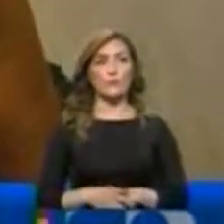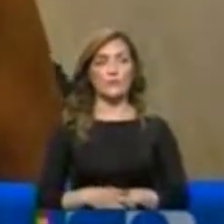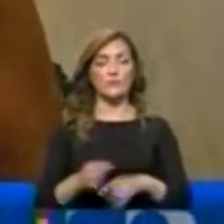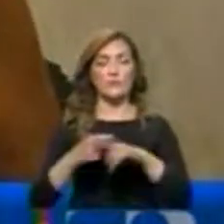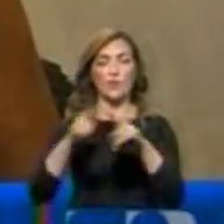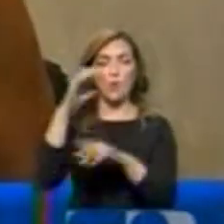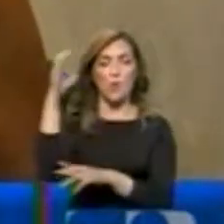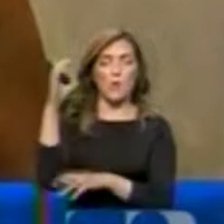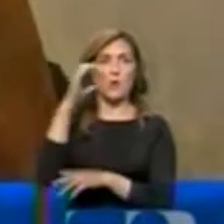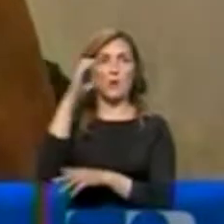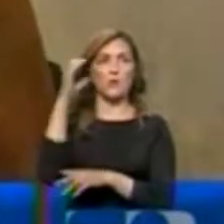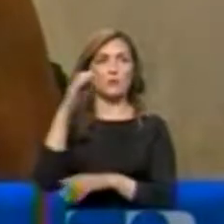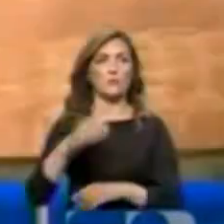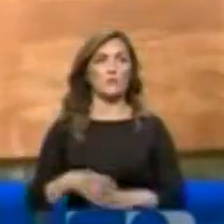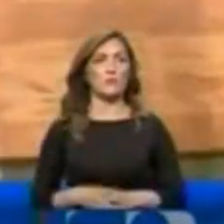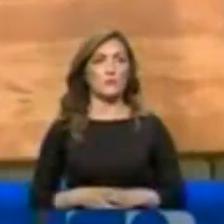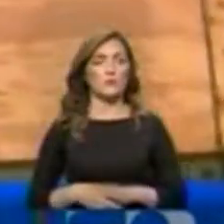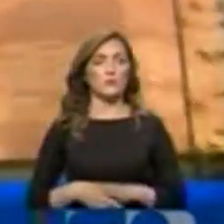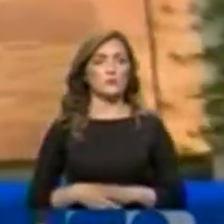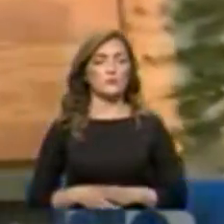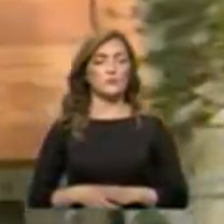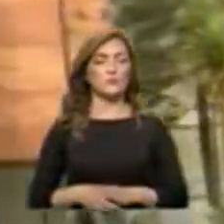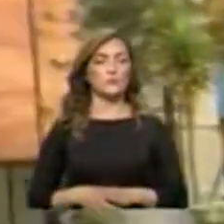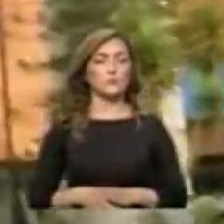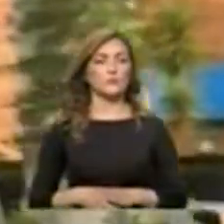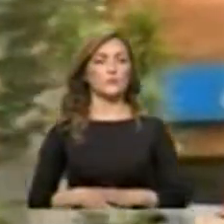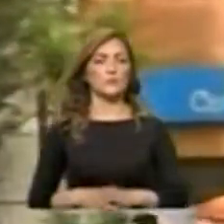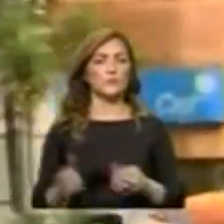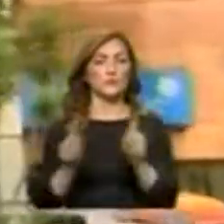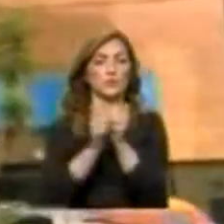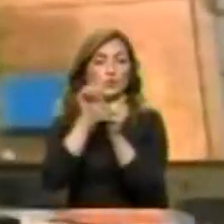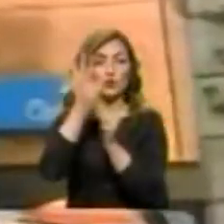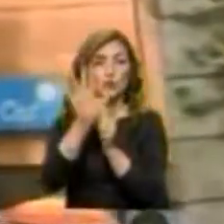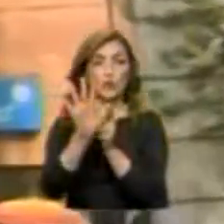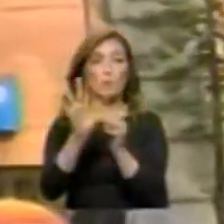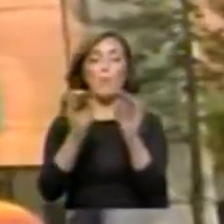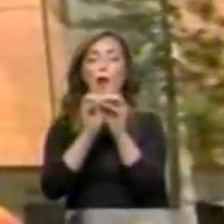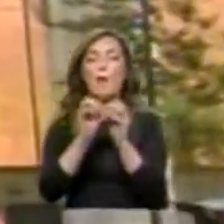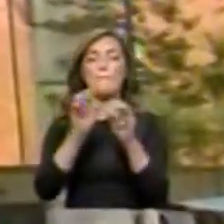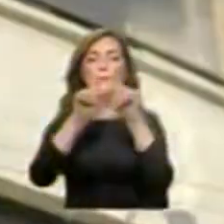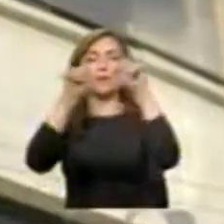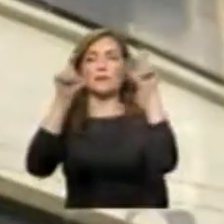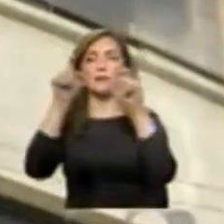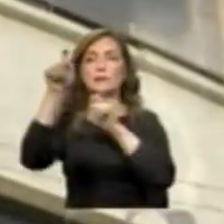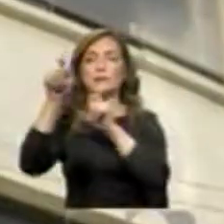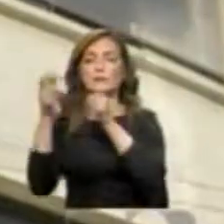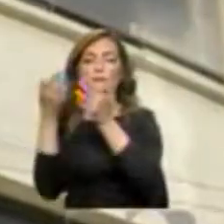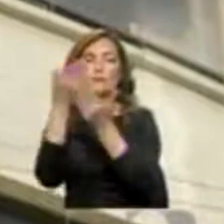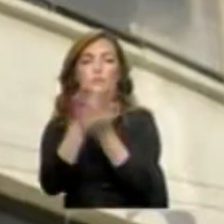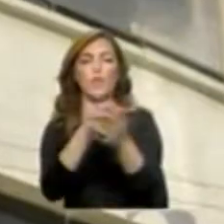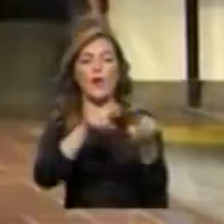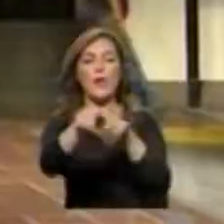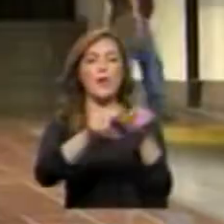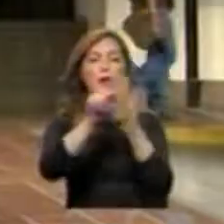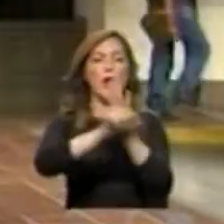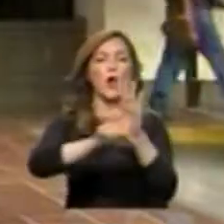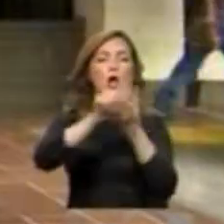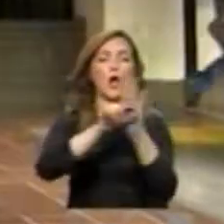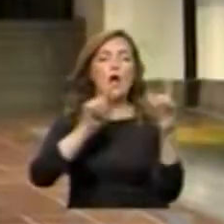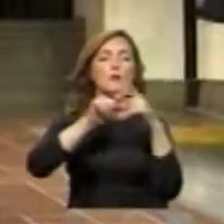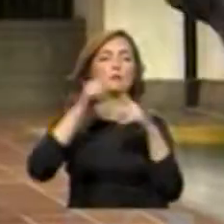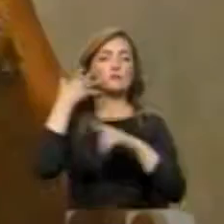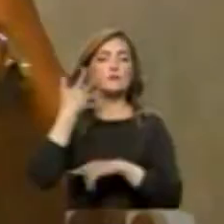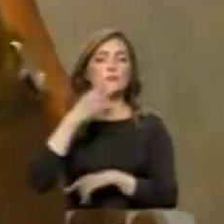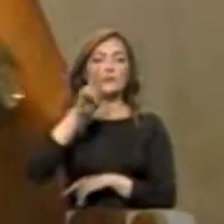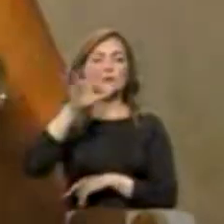Colombia, Ernst & Young. Junto a otras 5 compañías, deben presentar sus ofertas hasta el 23 de